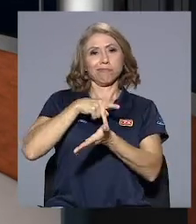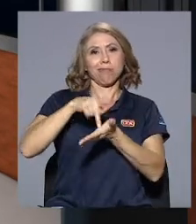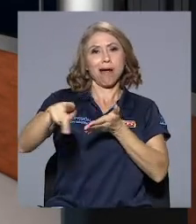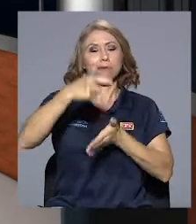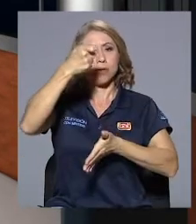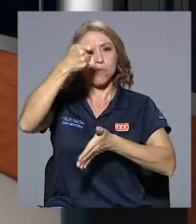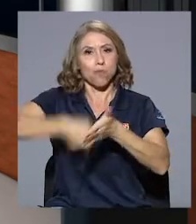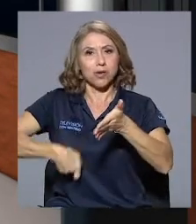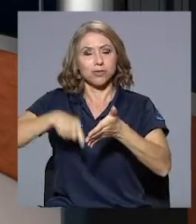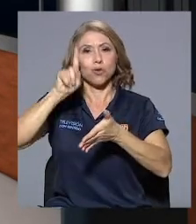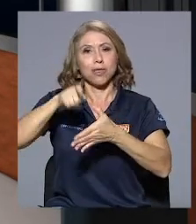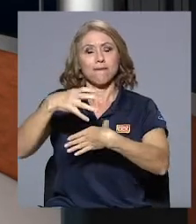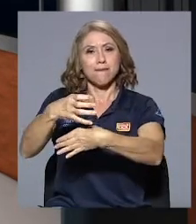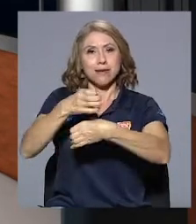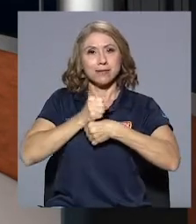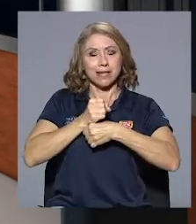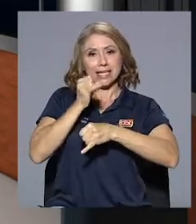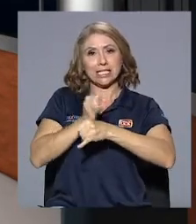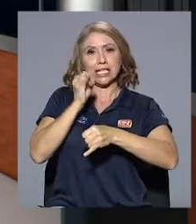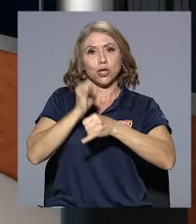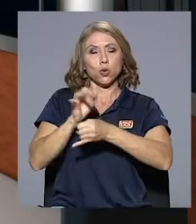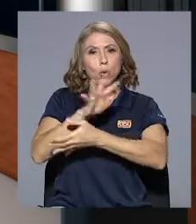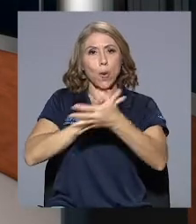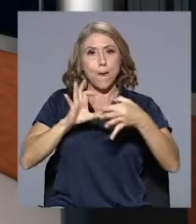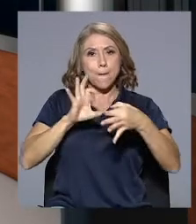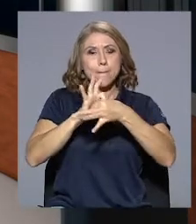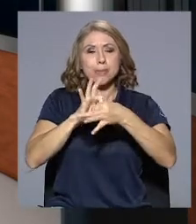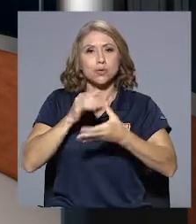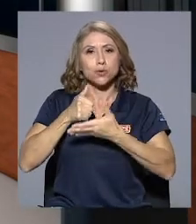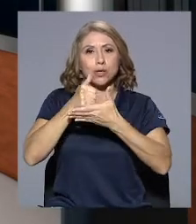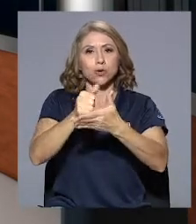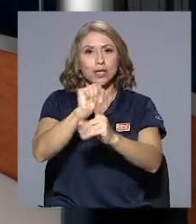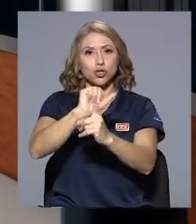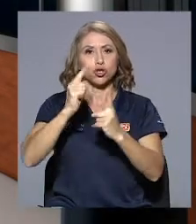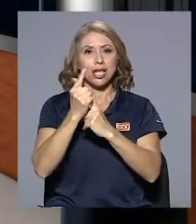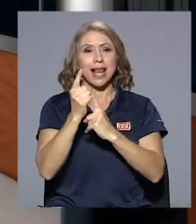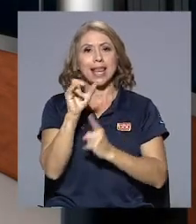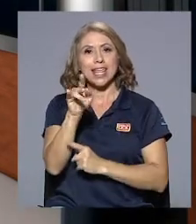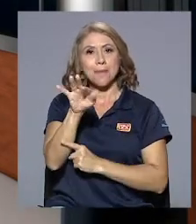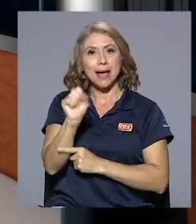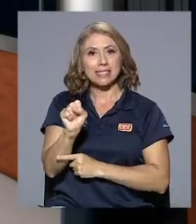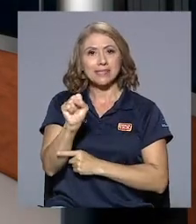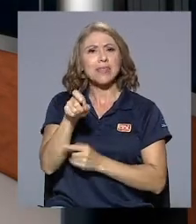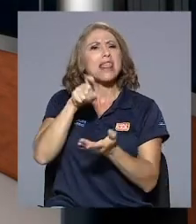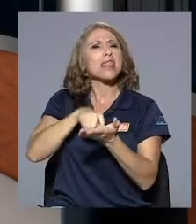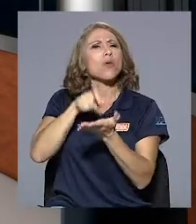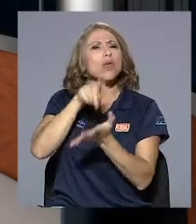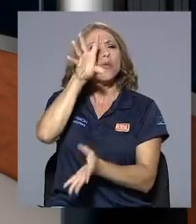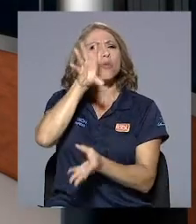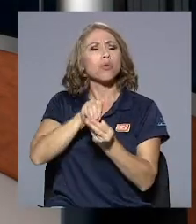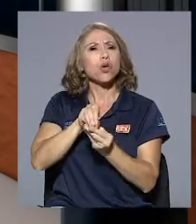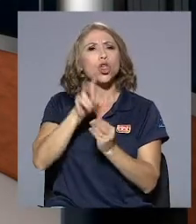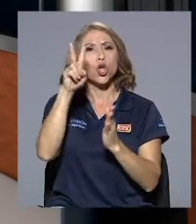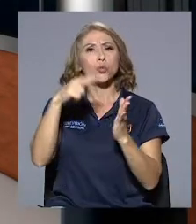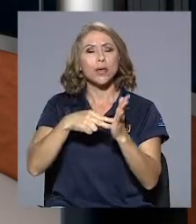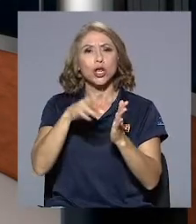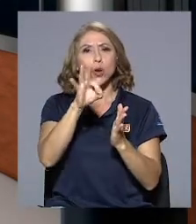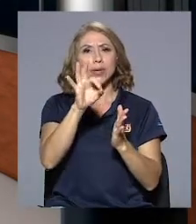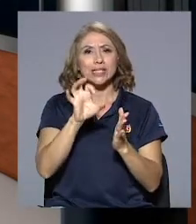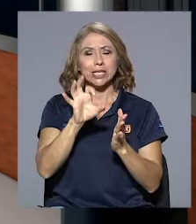debe recibir el Instituto Mixto de Ayuda Social, IMAS. El total de la deuda es de